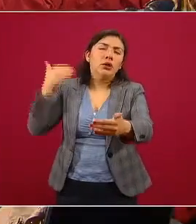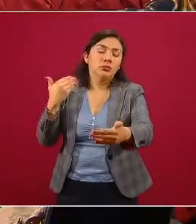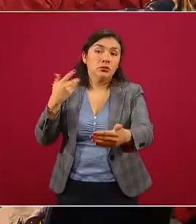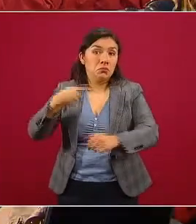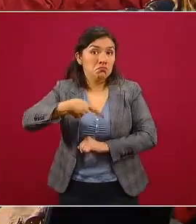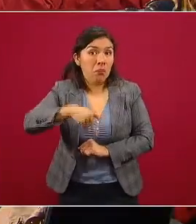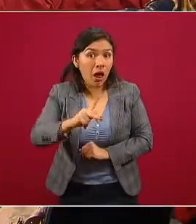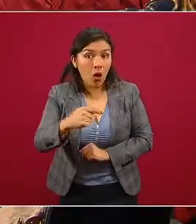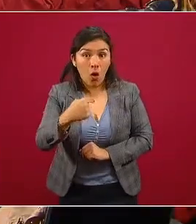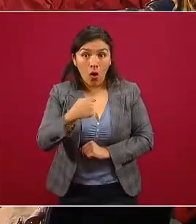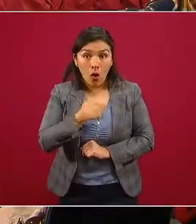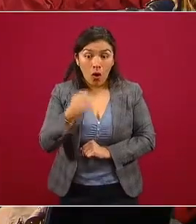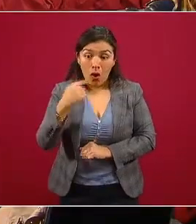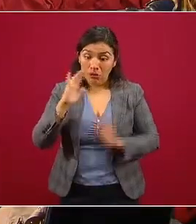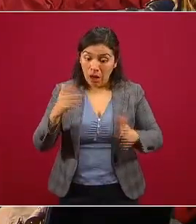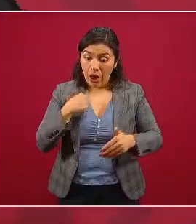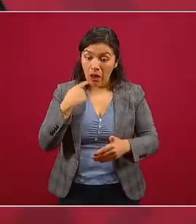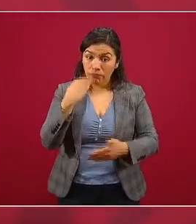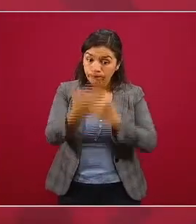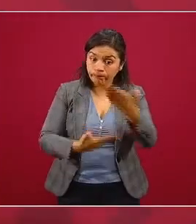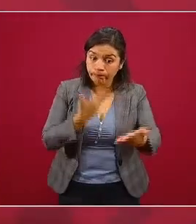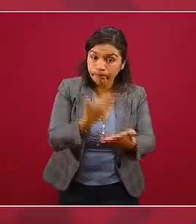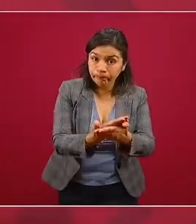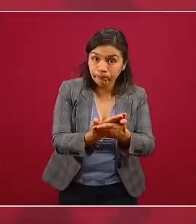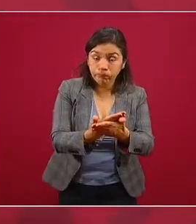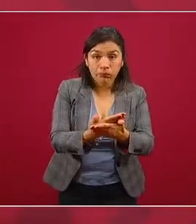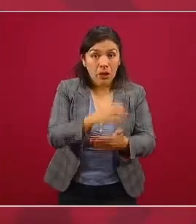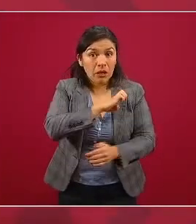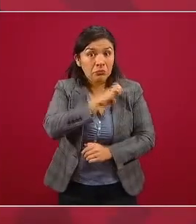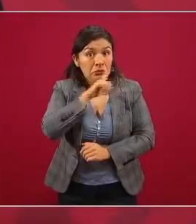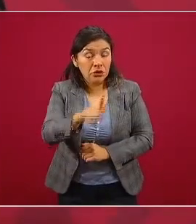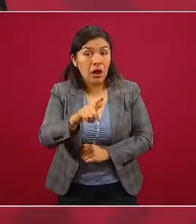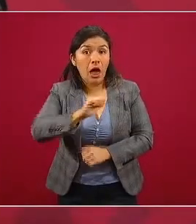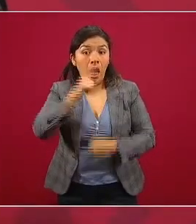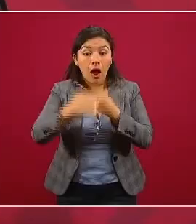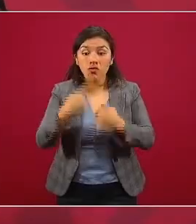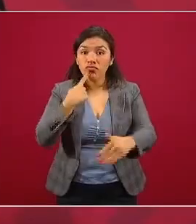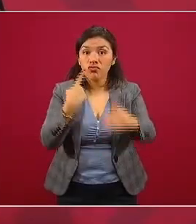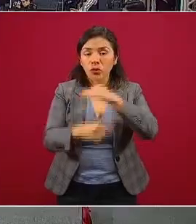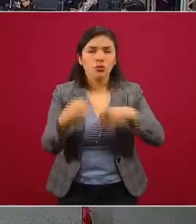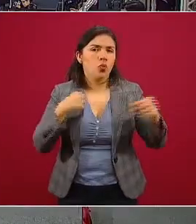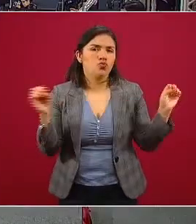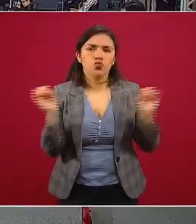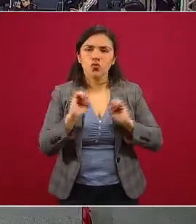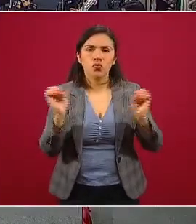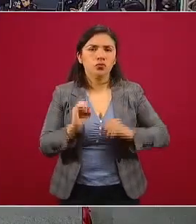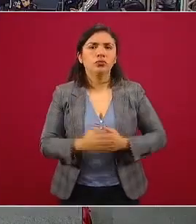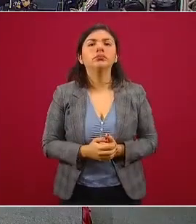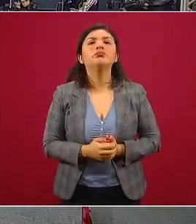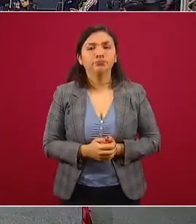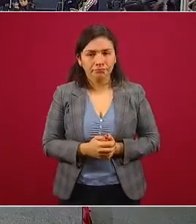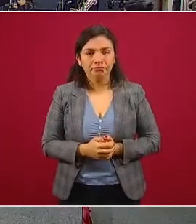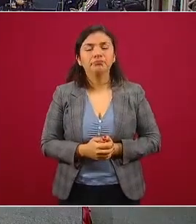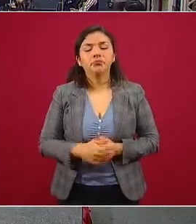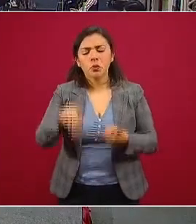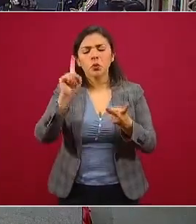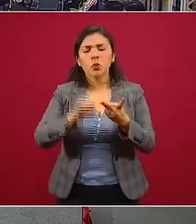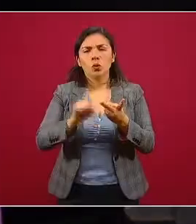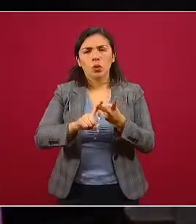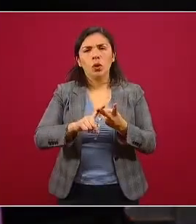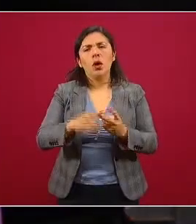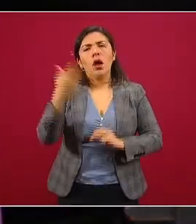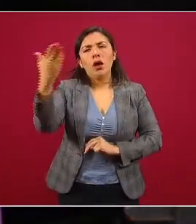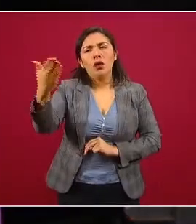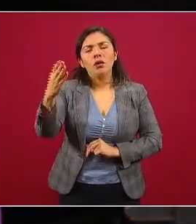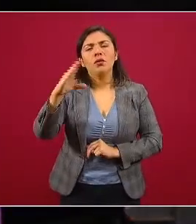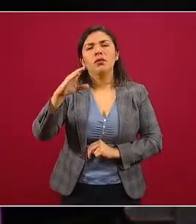no hemos presentado en especial ninguna denuncia. Bien. La siguiente pregunta sería para